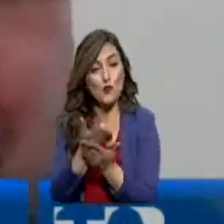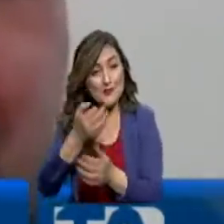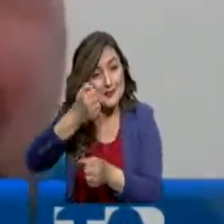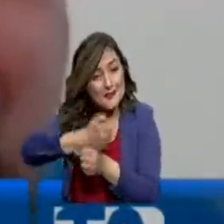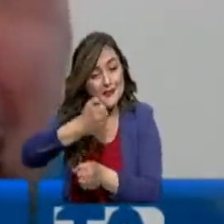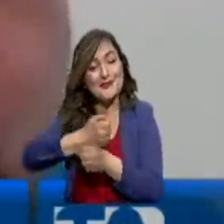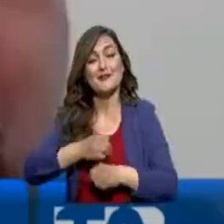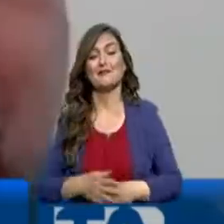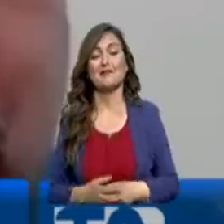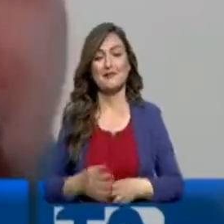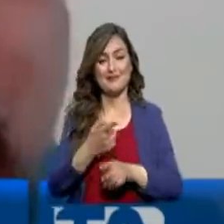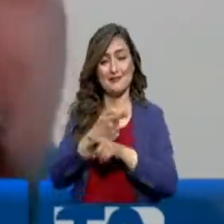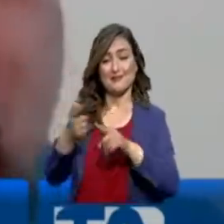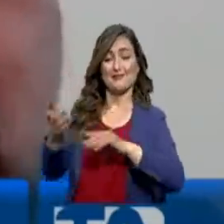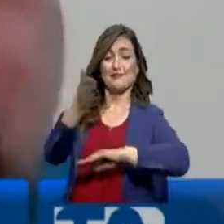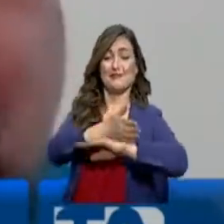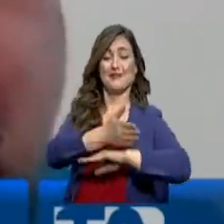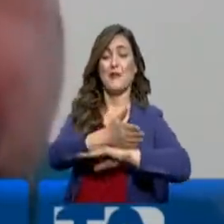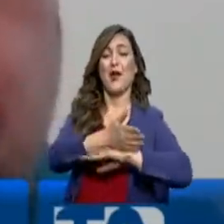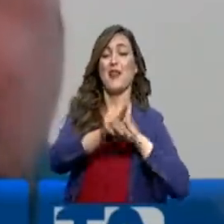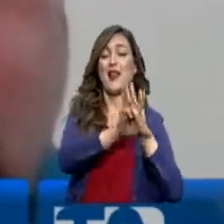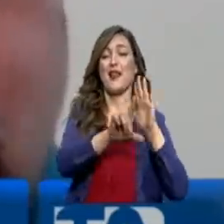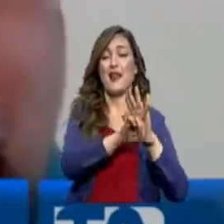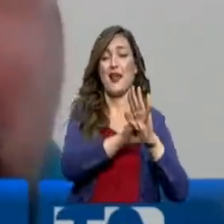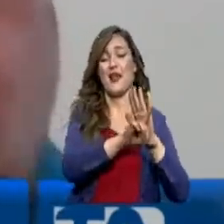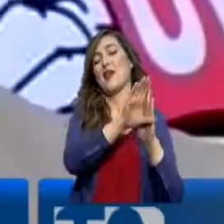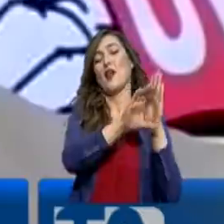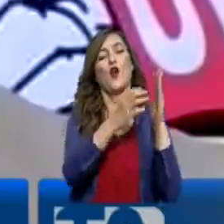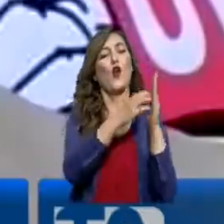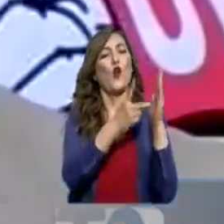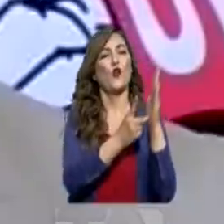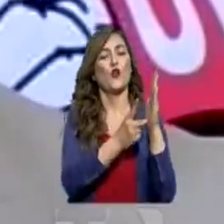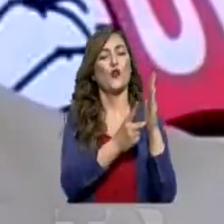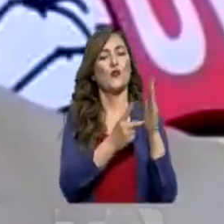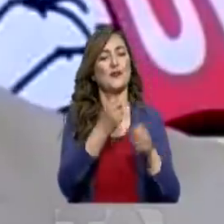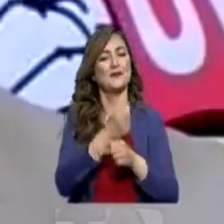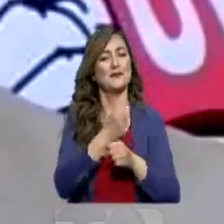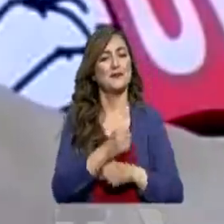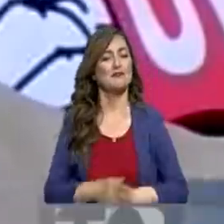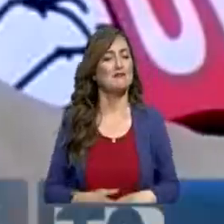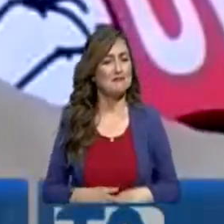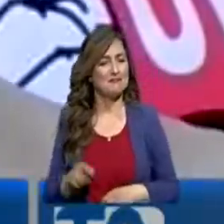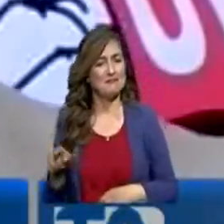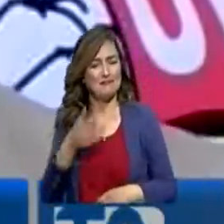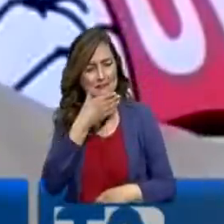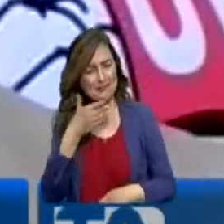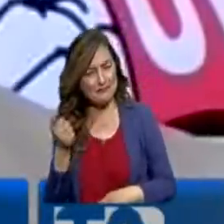laboral distinta a lo que establecen los derechos dentro de del Código del Trabajo. No únicamente busca tener mejores condiciones para